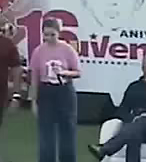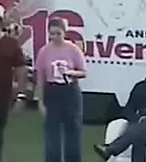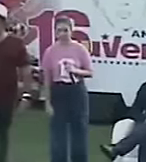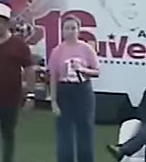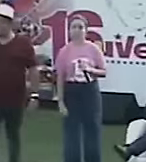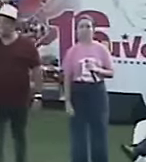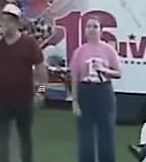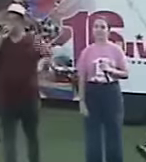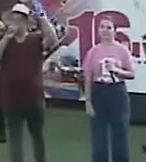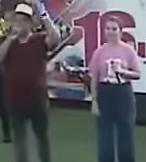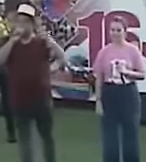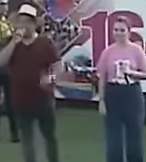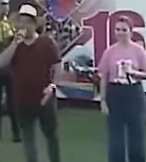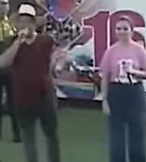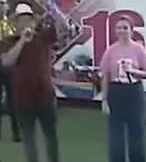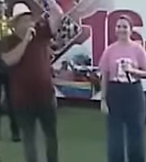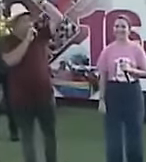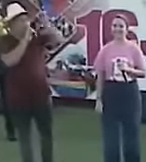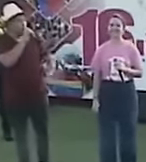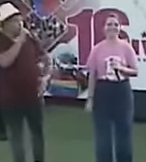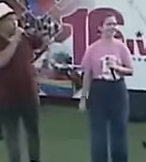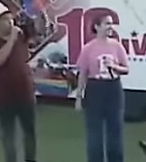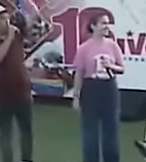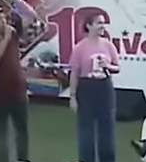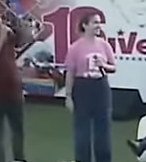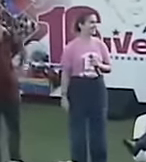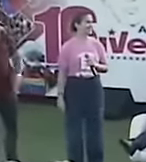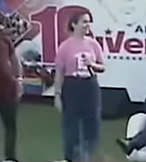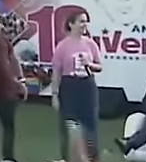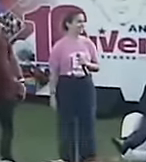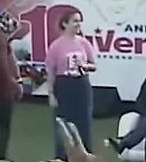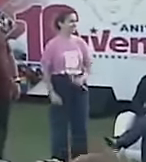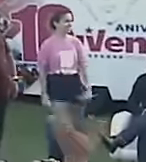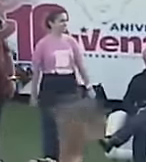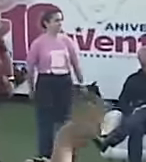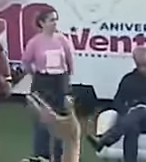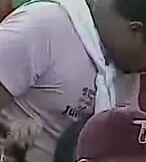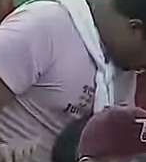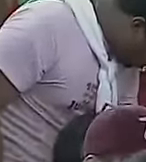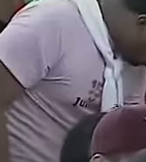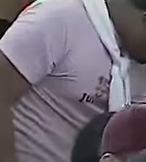nuestro presidente Nicolás Maduro Moro.